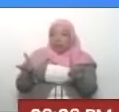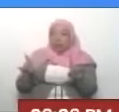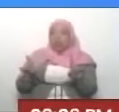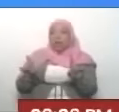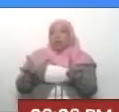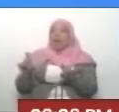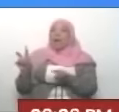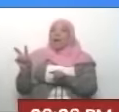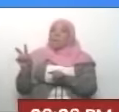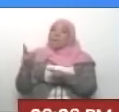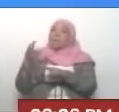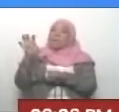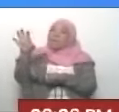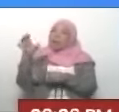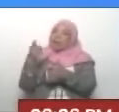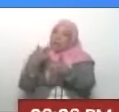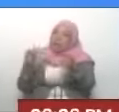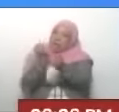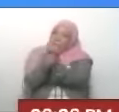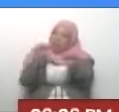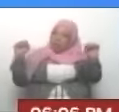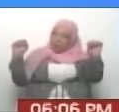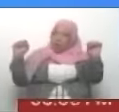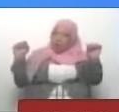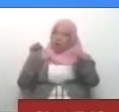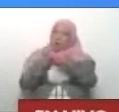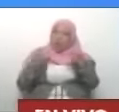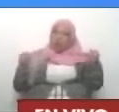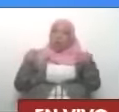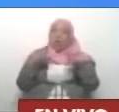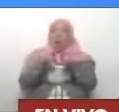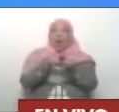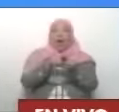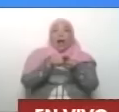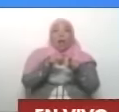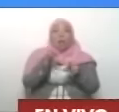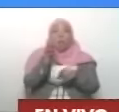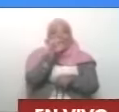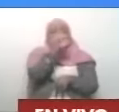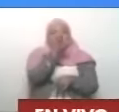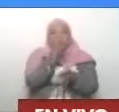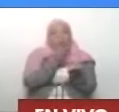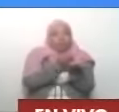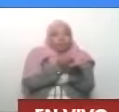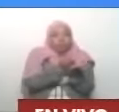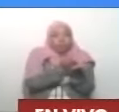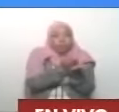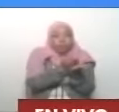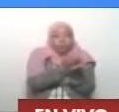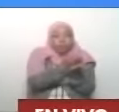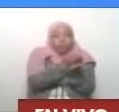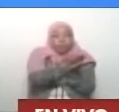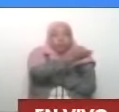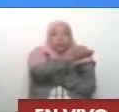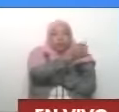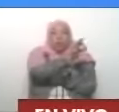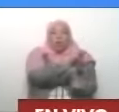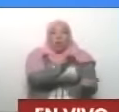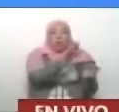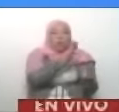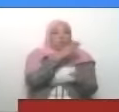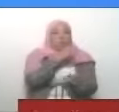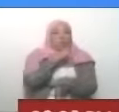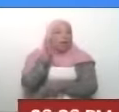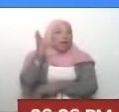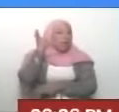un país libre e independiente y un país de esclavos. Los países de esclavos son los países que no tienen conciencia